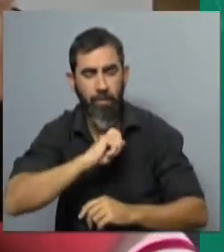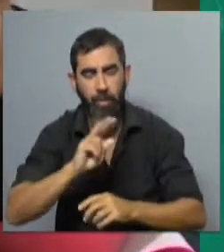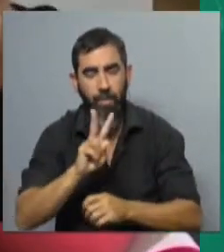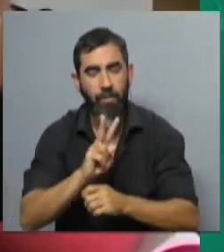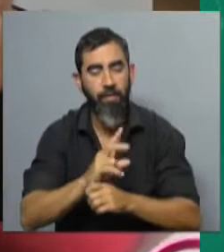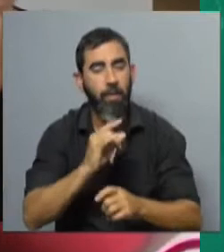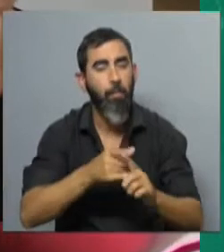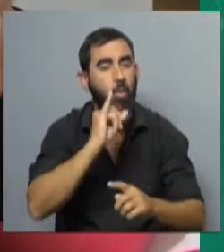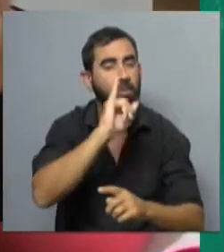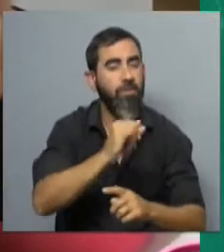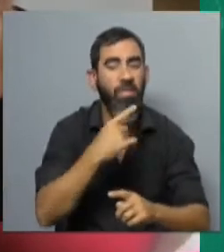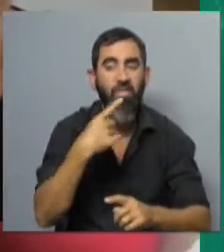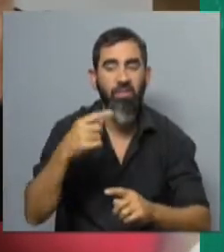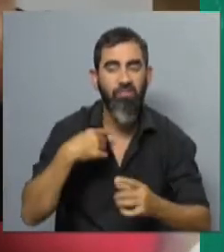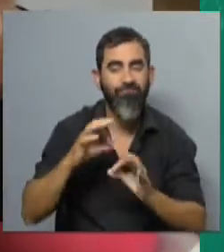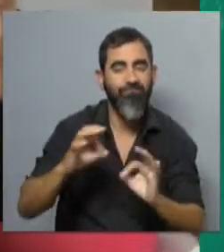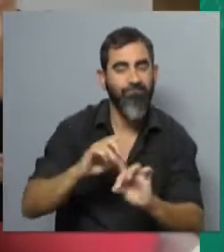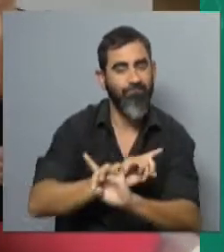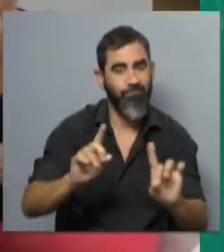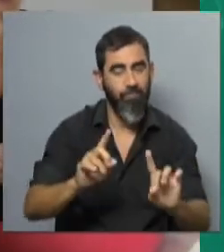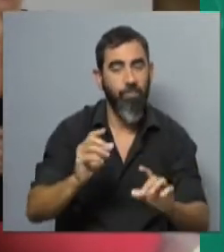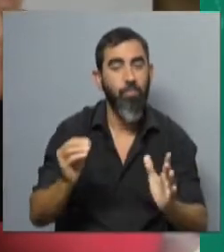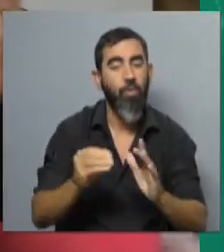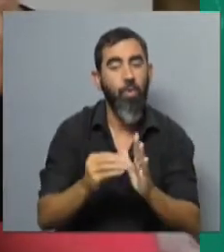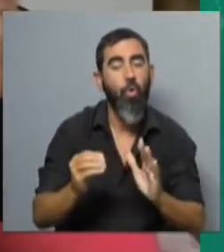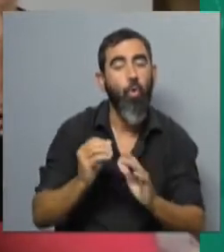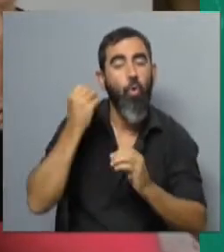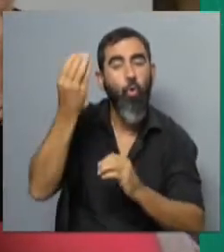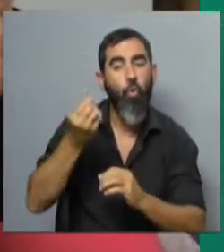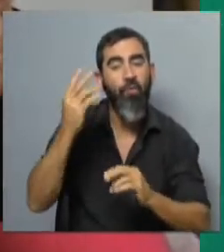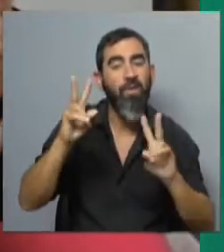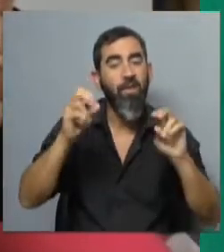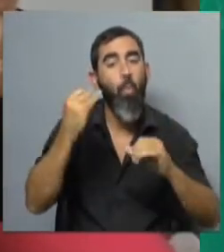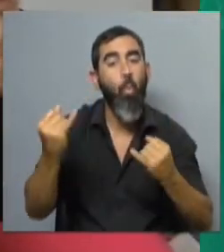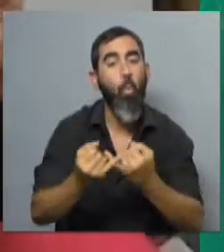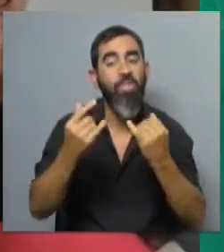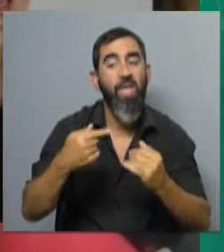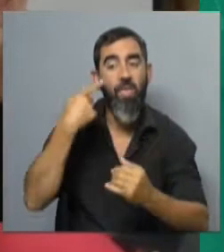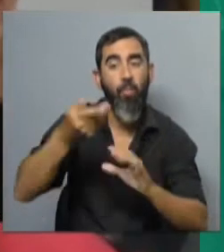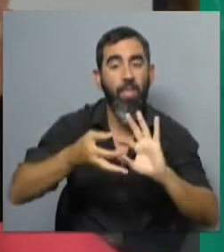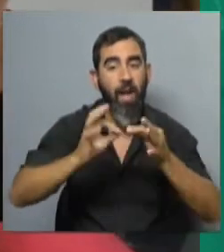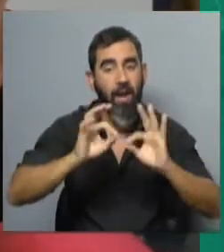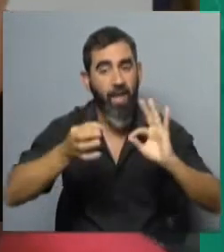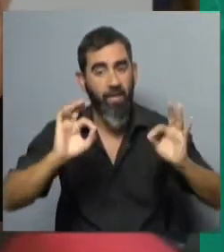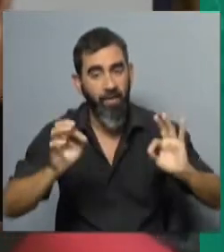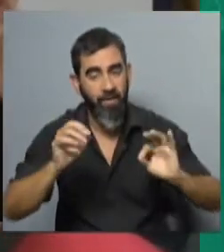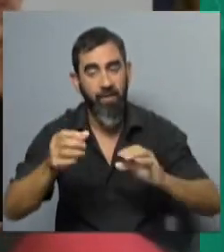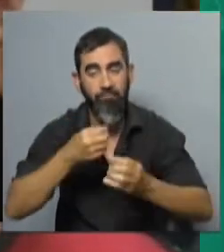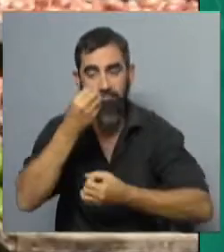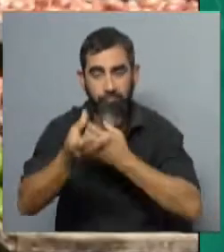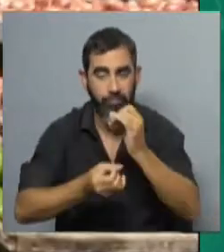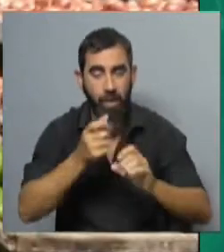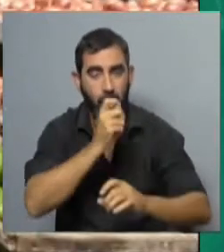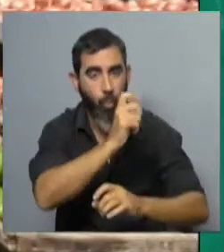defensores del sí por acusarlo de ser desleal al fijar su conferencia de prensa sobre el tema un día después de la cadena nacional, en la que ellos expondrán